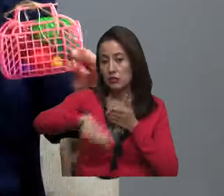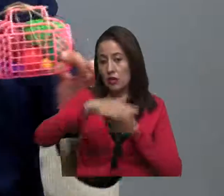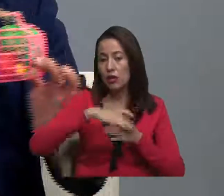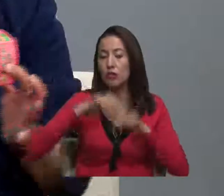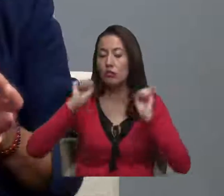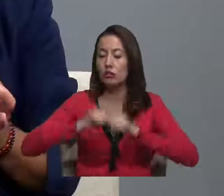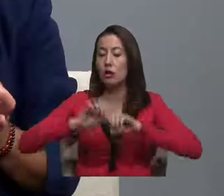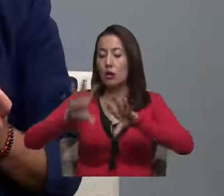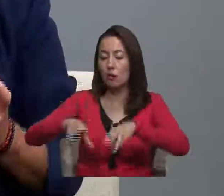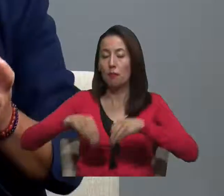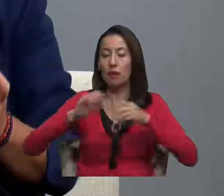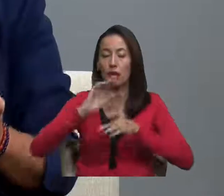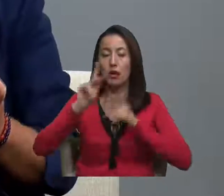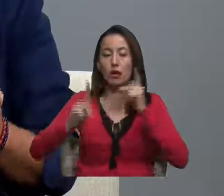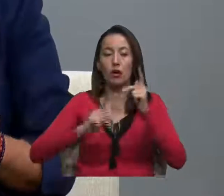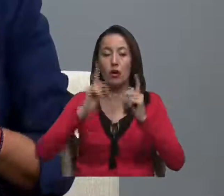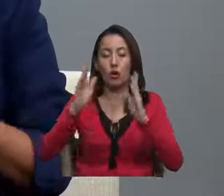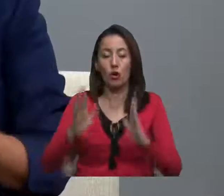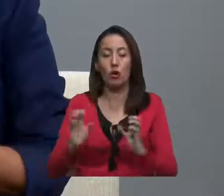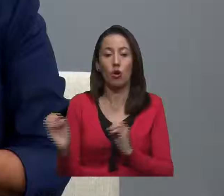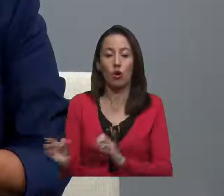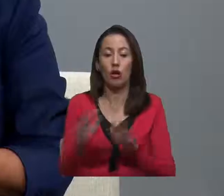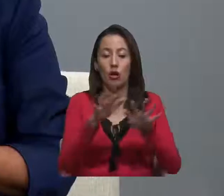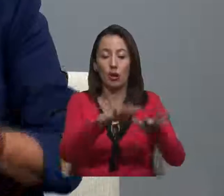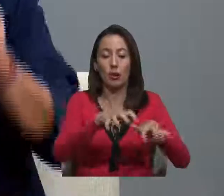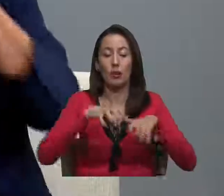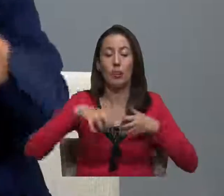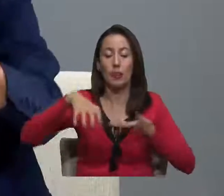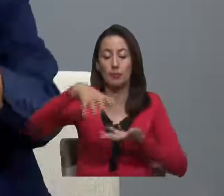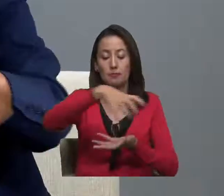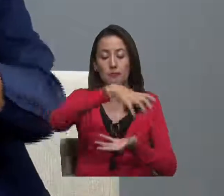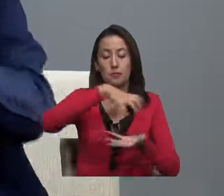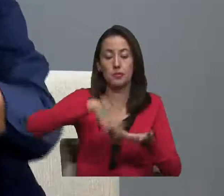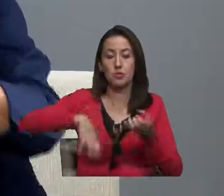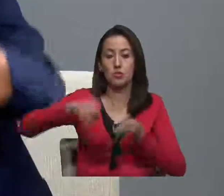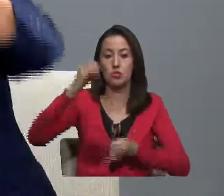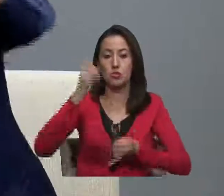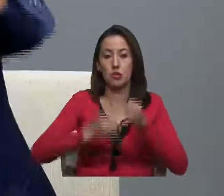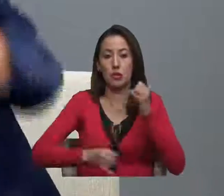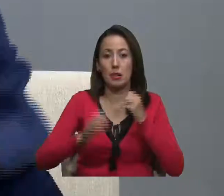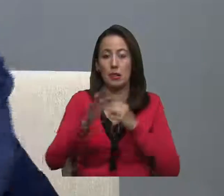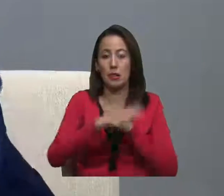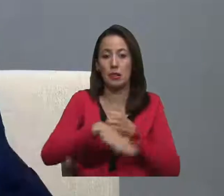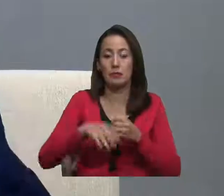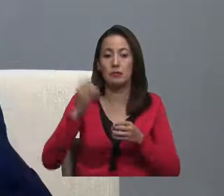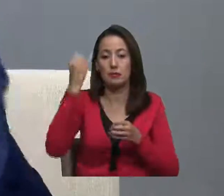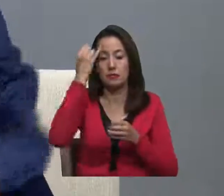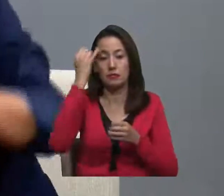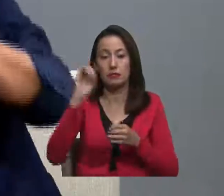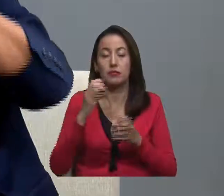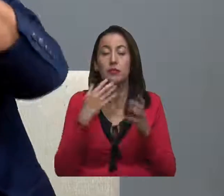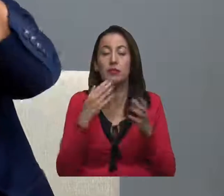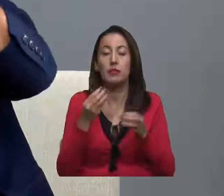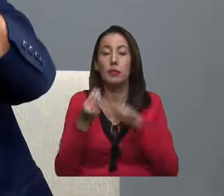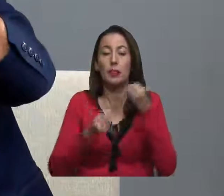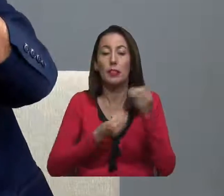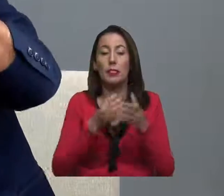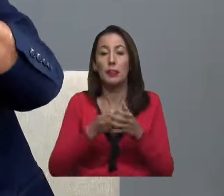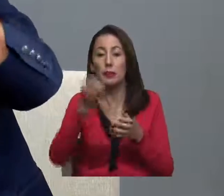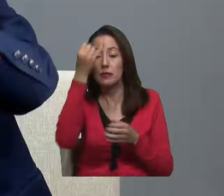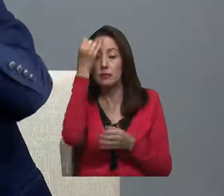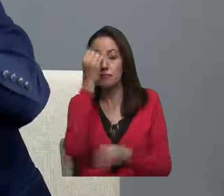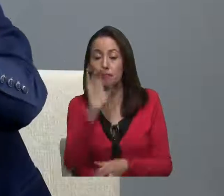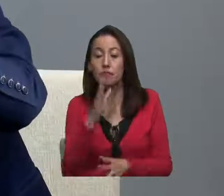generar con las prefecturas empresas agrícolas provinciales y finalmente con estos términos fijes de la idea si finalmente